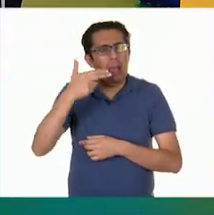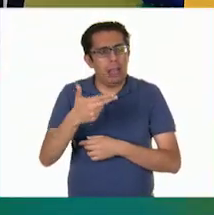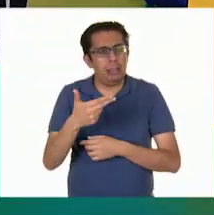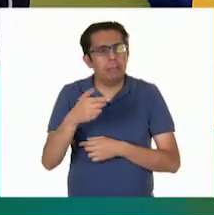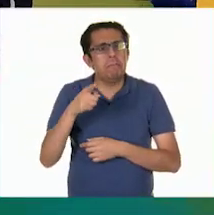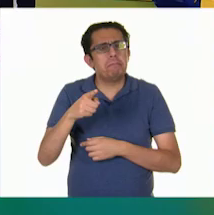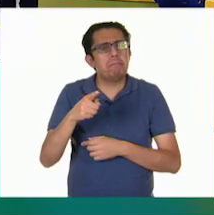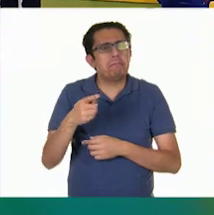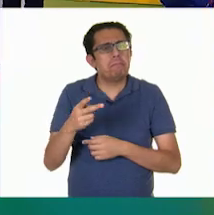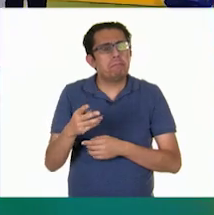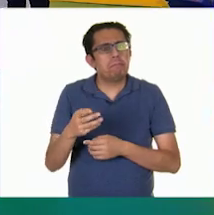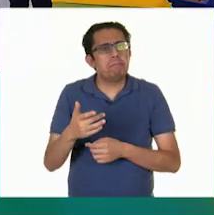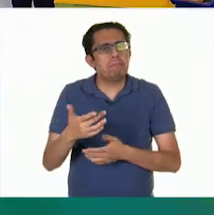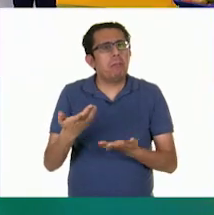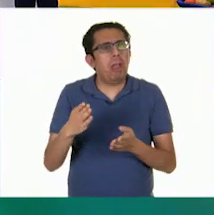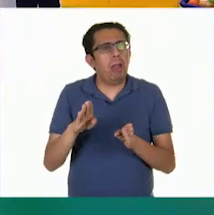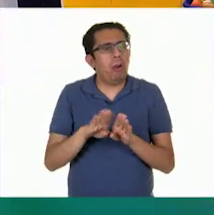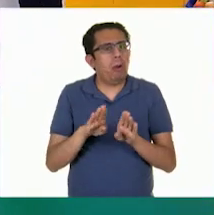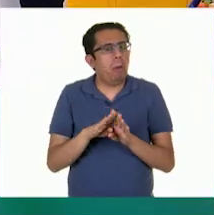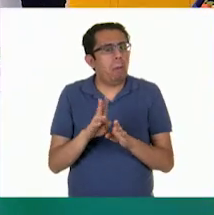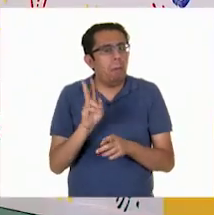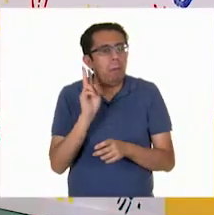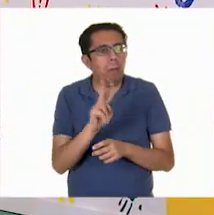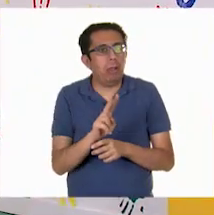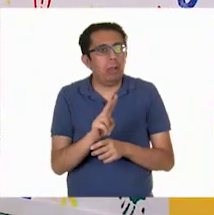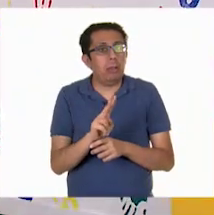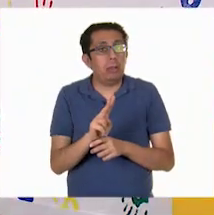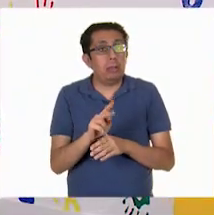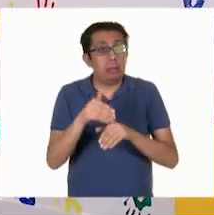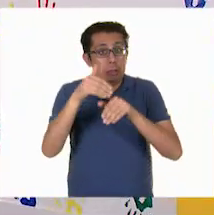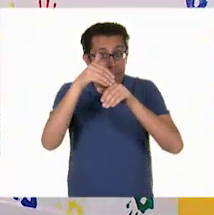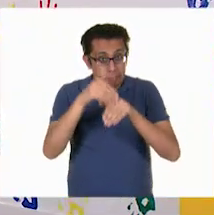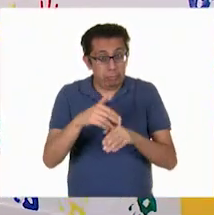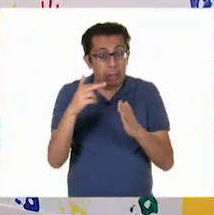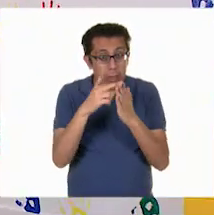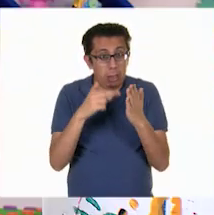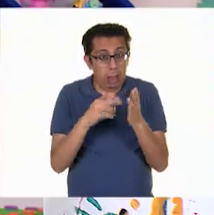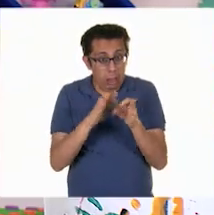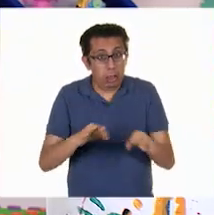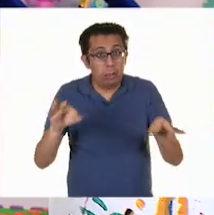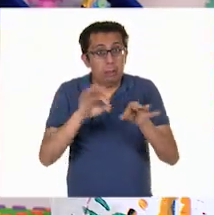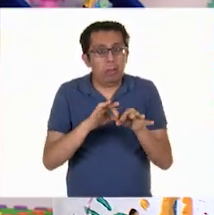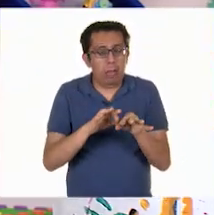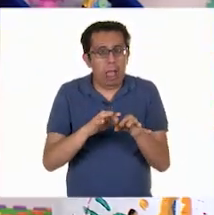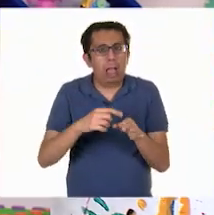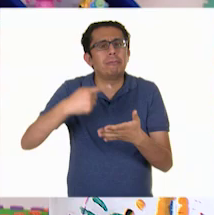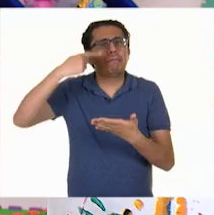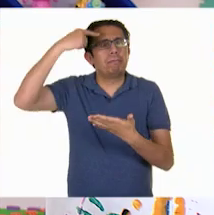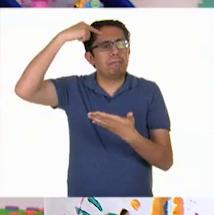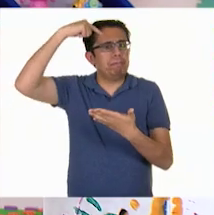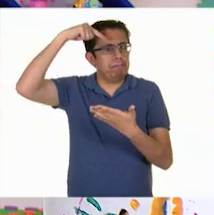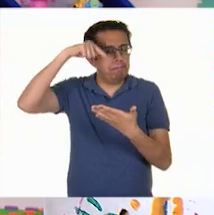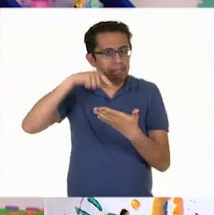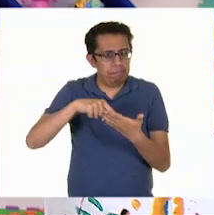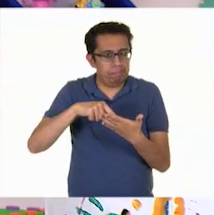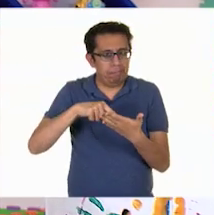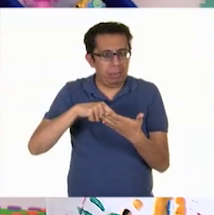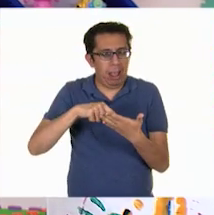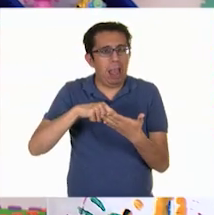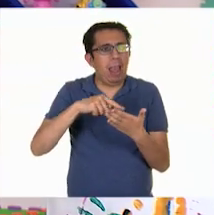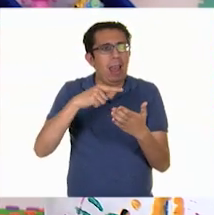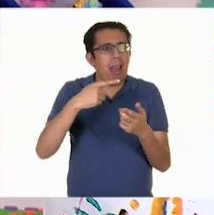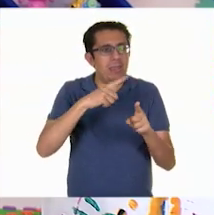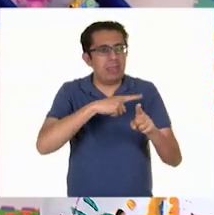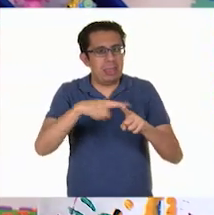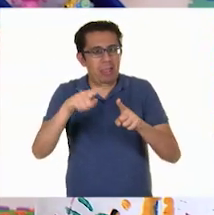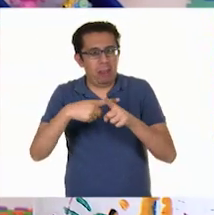¿Qué piensan? Eso no es importante, seguir las reglas. Creo que como hemos visto hoy, a través de todas las opiniones que nos